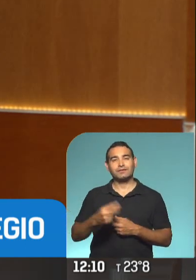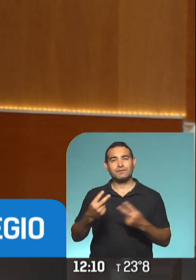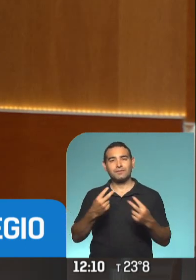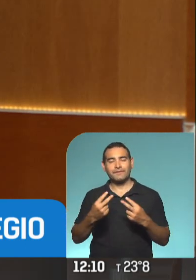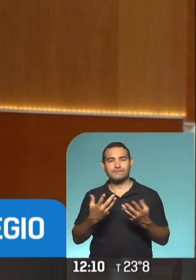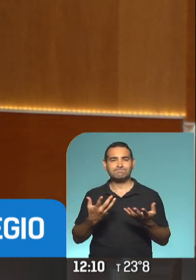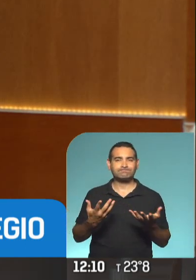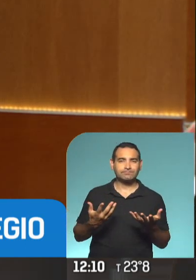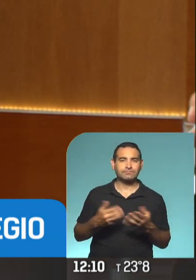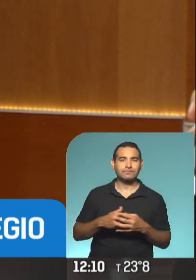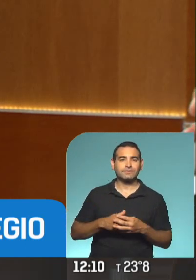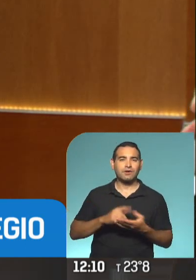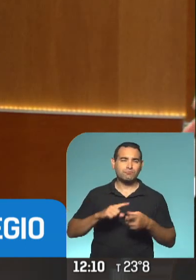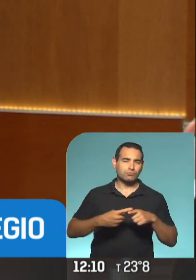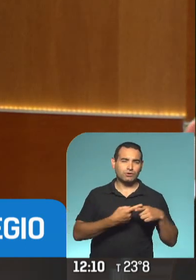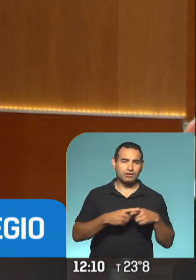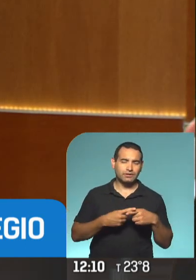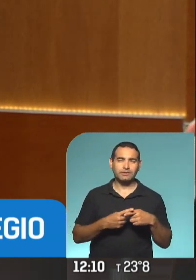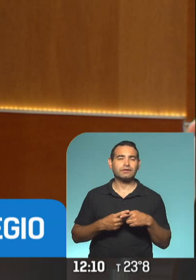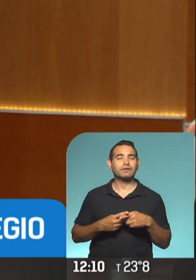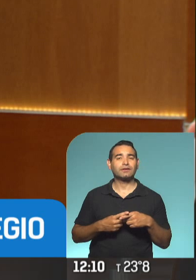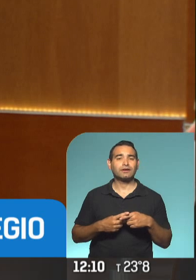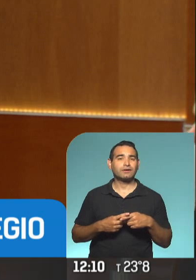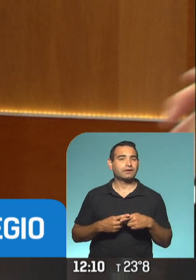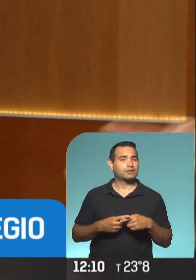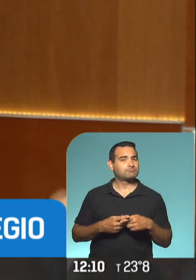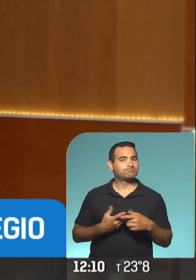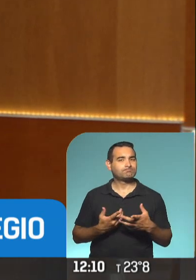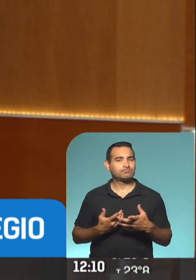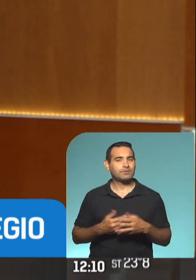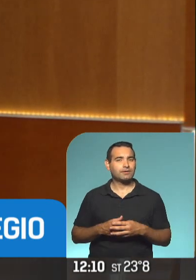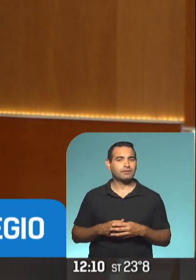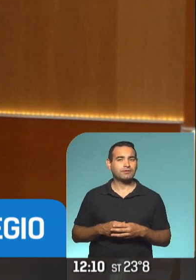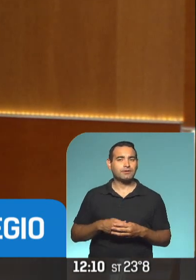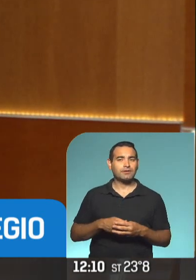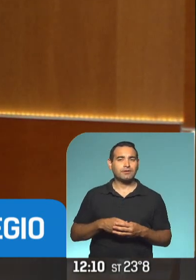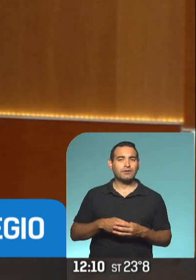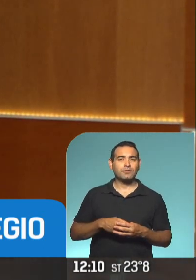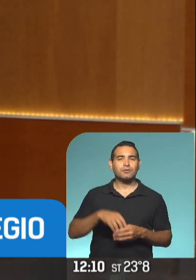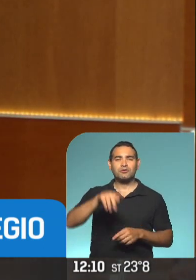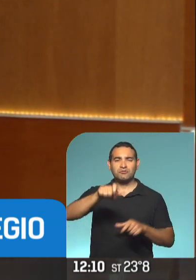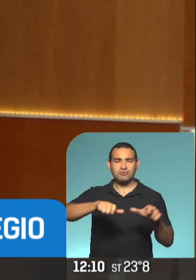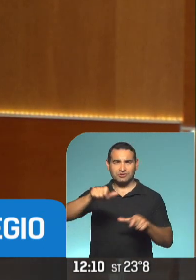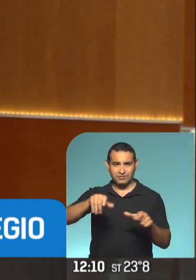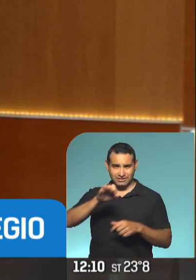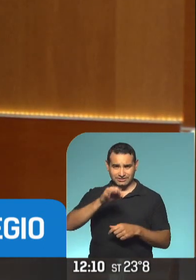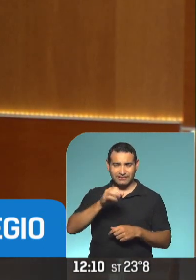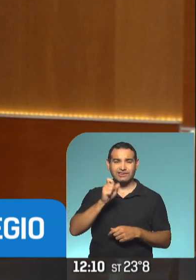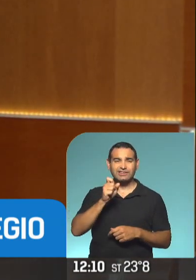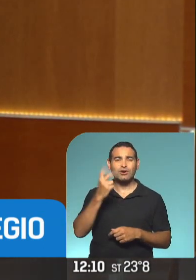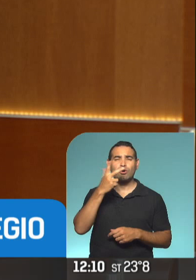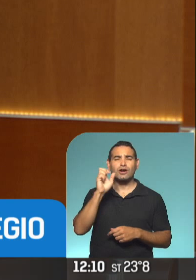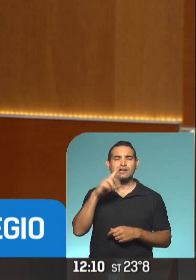con los vaivenes que tiene la política, lo entiende así, porque no todo el mundo sabe quién es Horacio Berbisky tampoco.